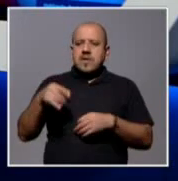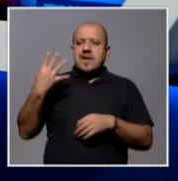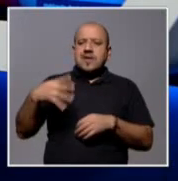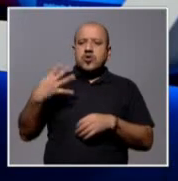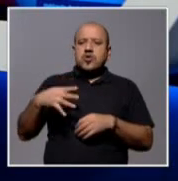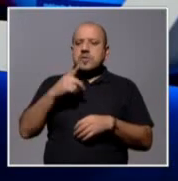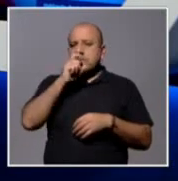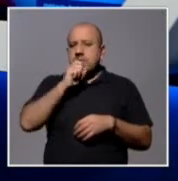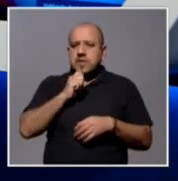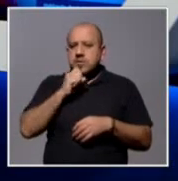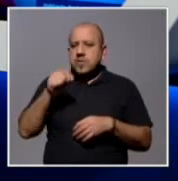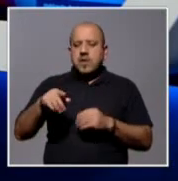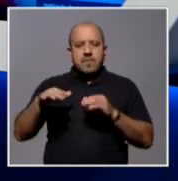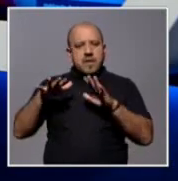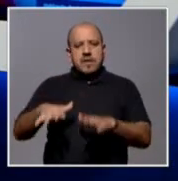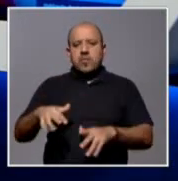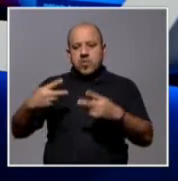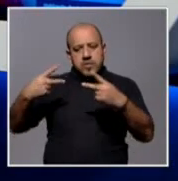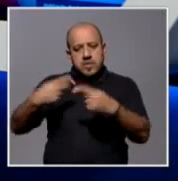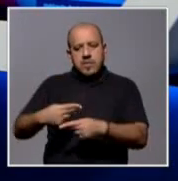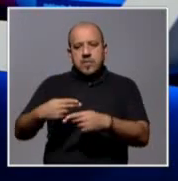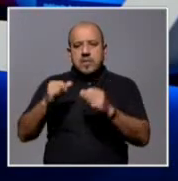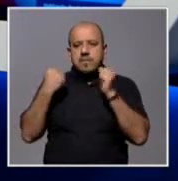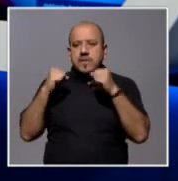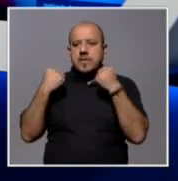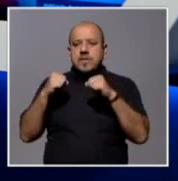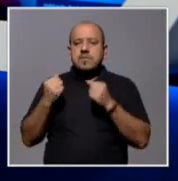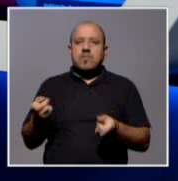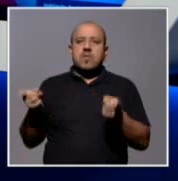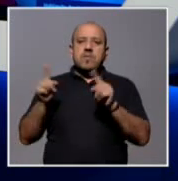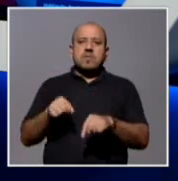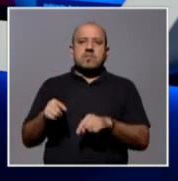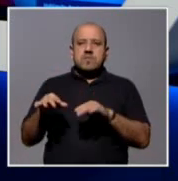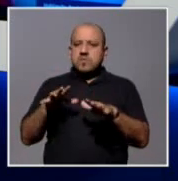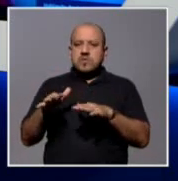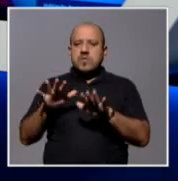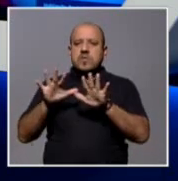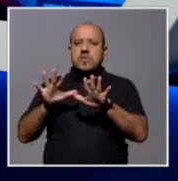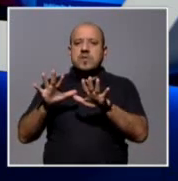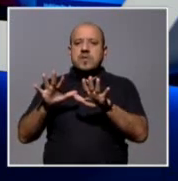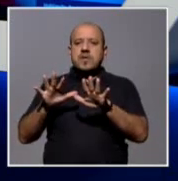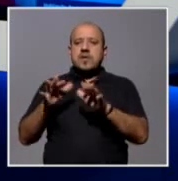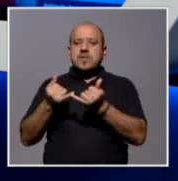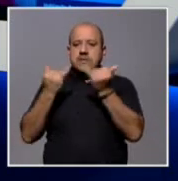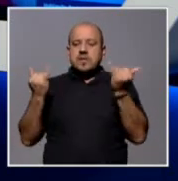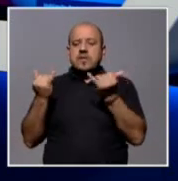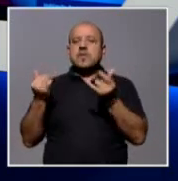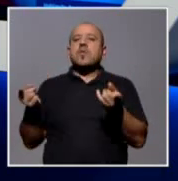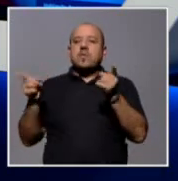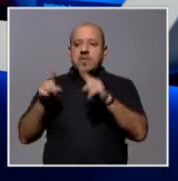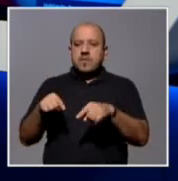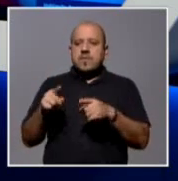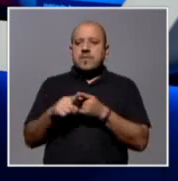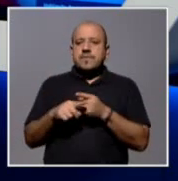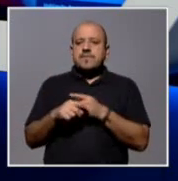marzo frenamos los entrenamientos y retomamos hace aproximadamente 10 días. Si bien